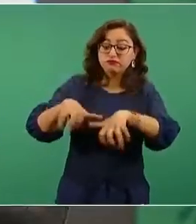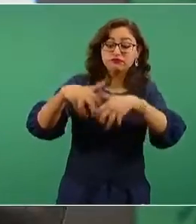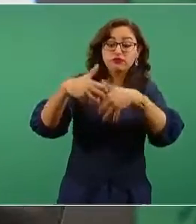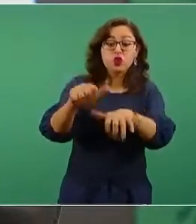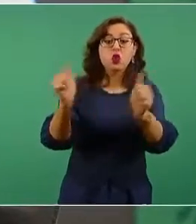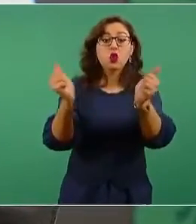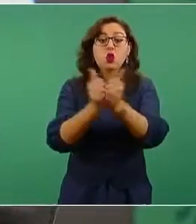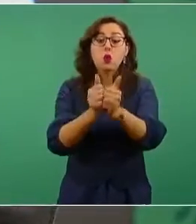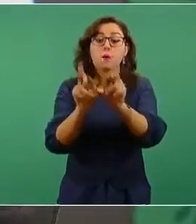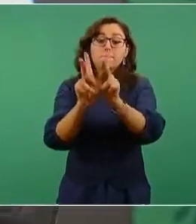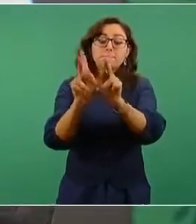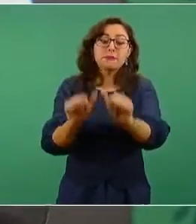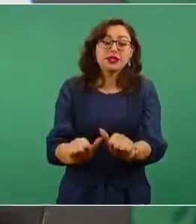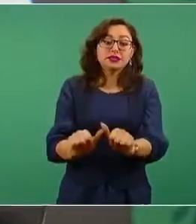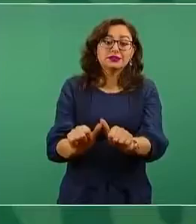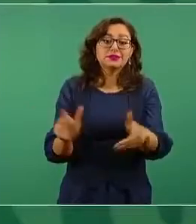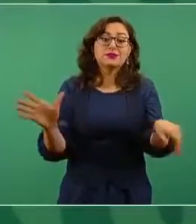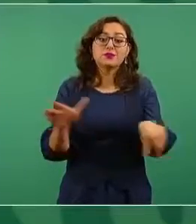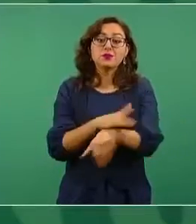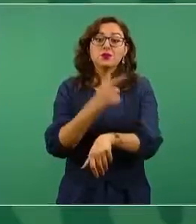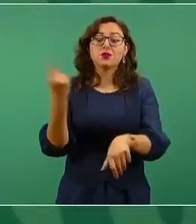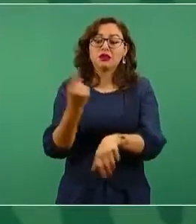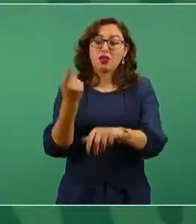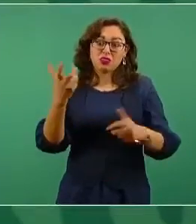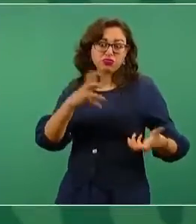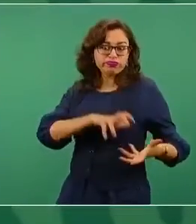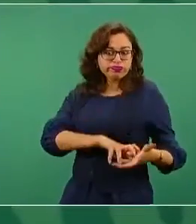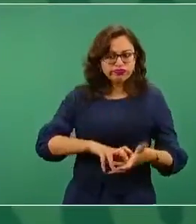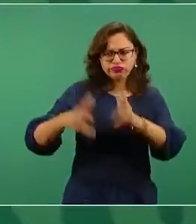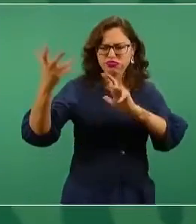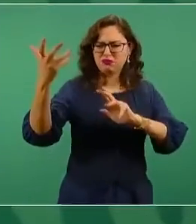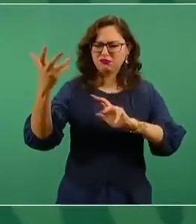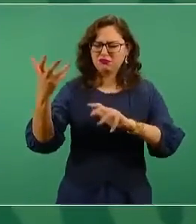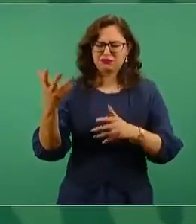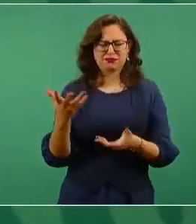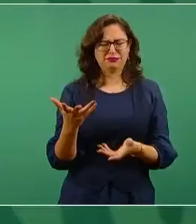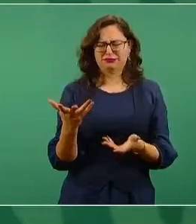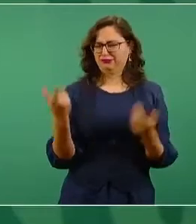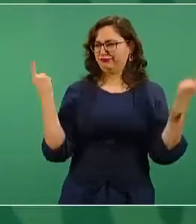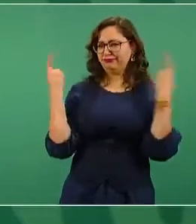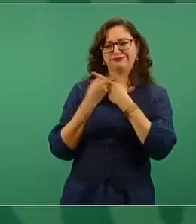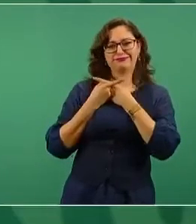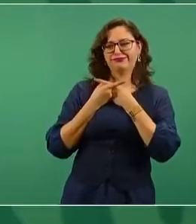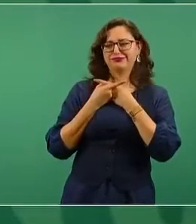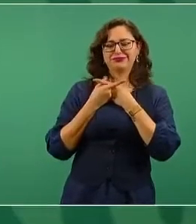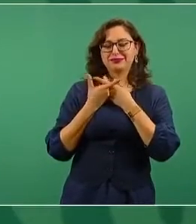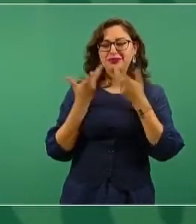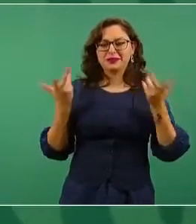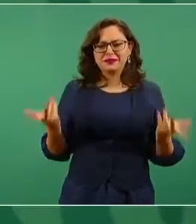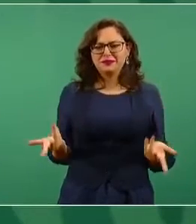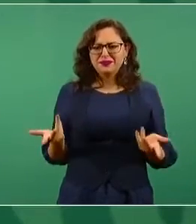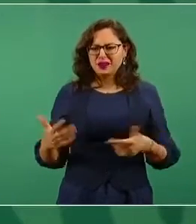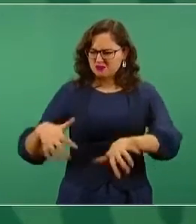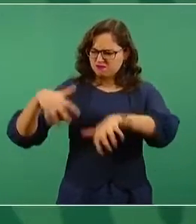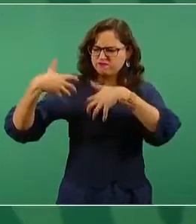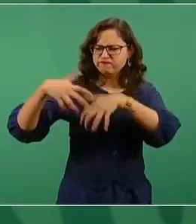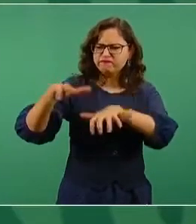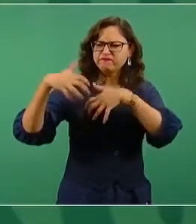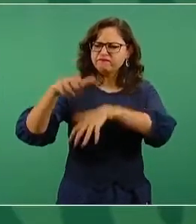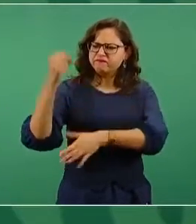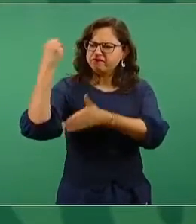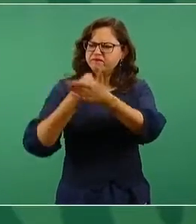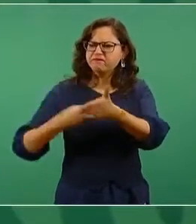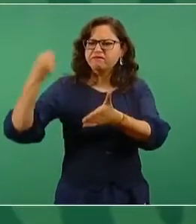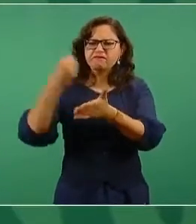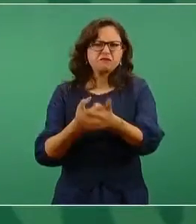si hay violencia, pues es una contradicción. ¿Cómo se lucha en contra